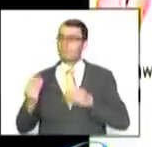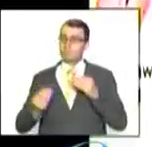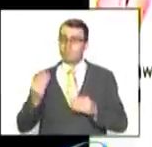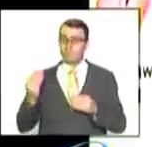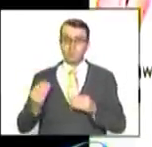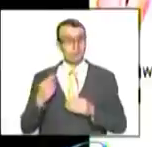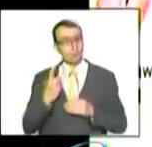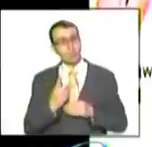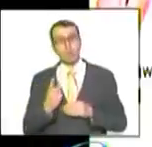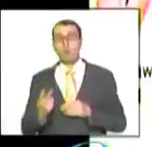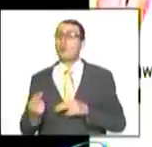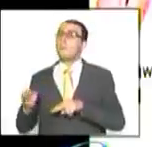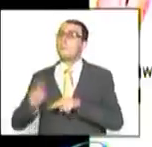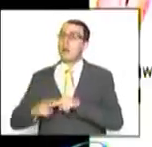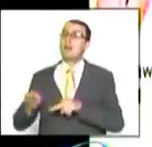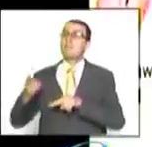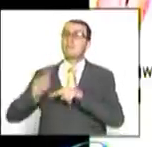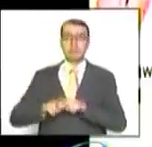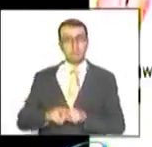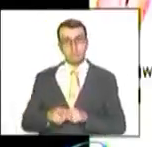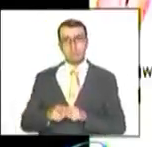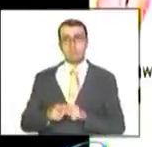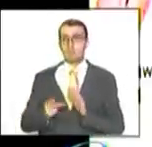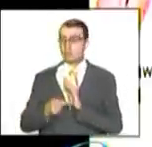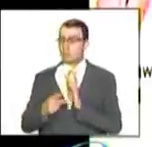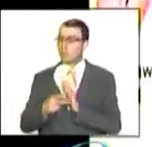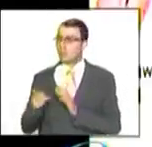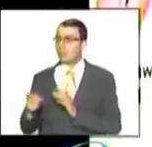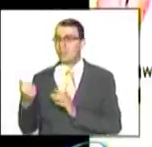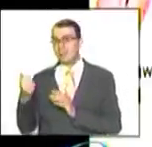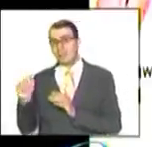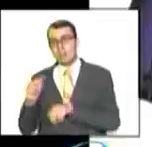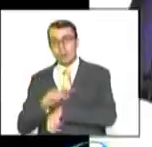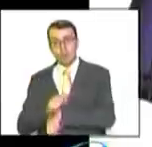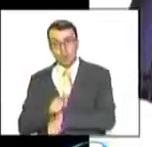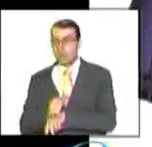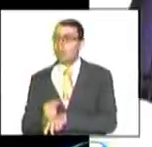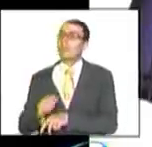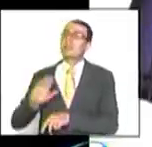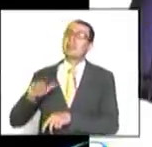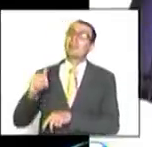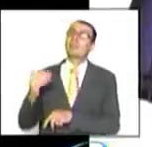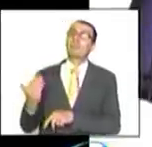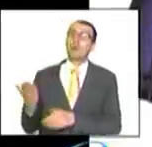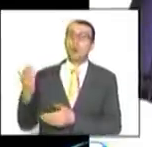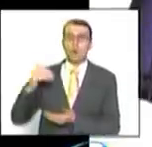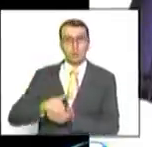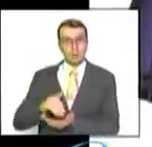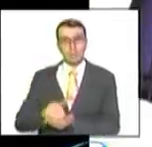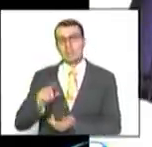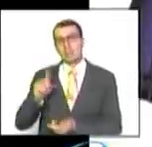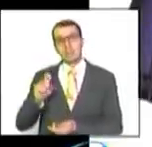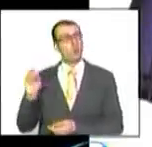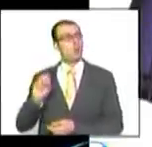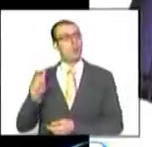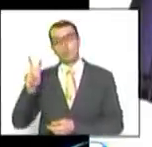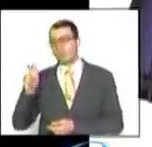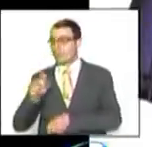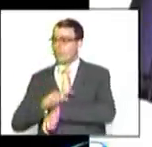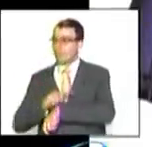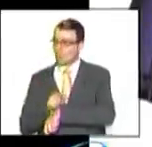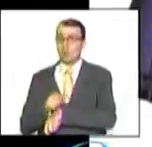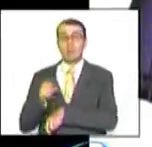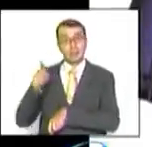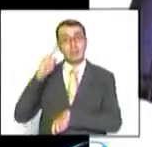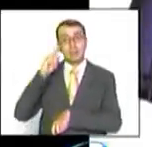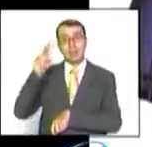dos veces, o sea, centrifugaríamos 10 minutos y luego pasaríamos a una centrífuga de 6 a 7 minutos. Ahí está la máquina,